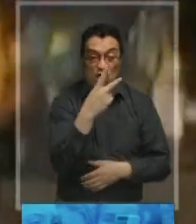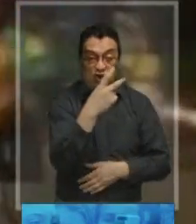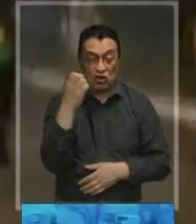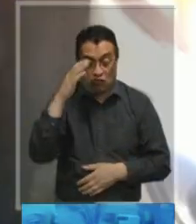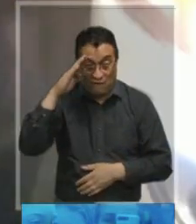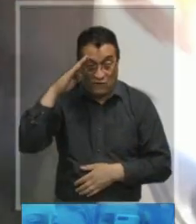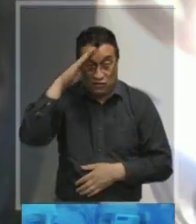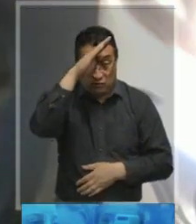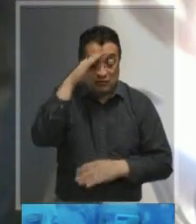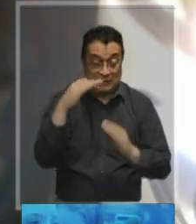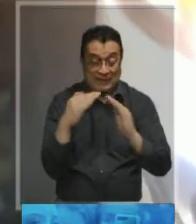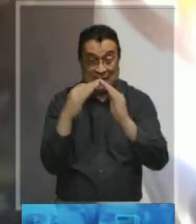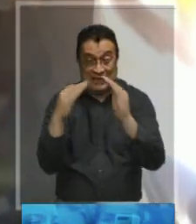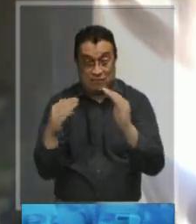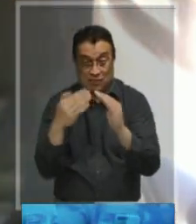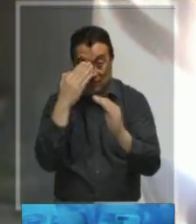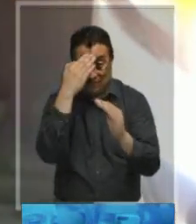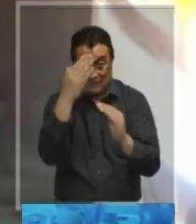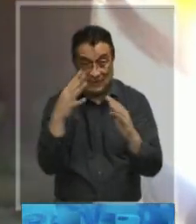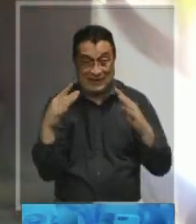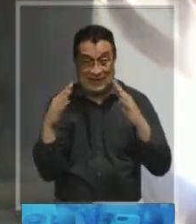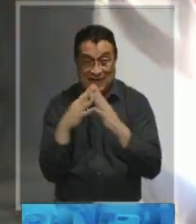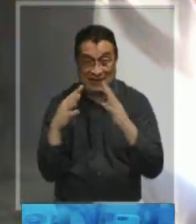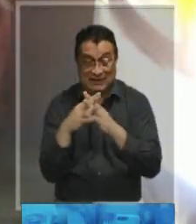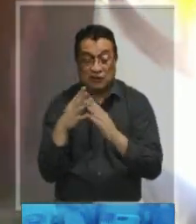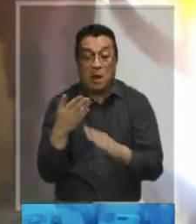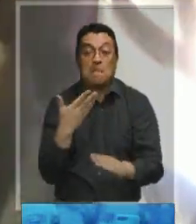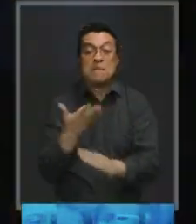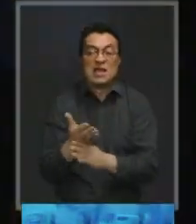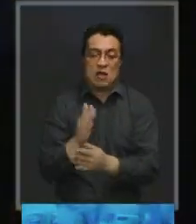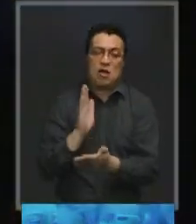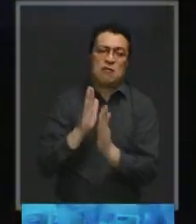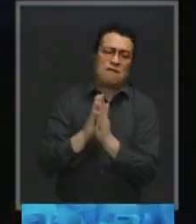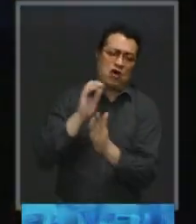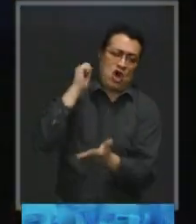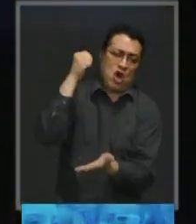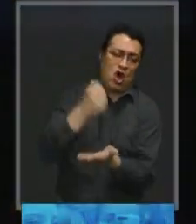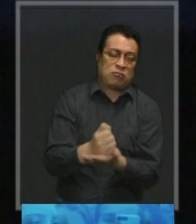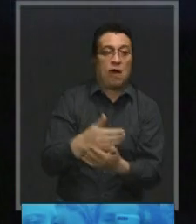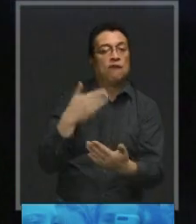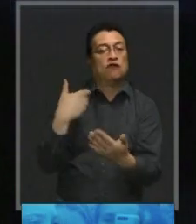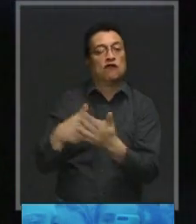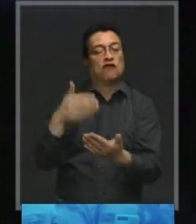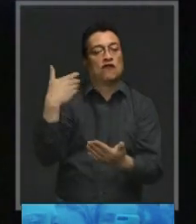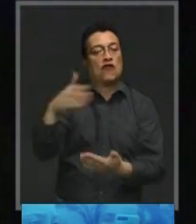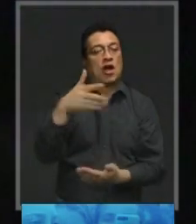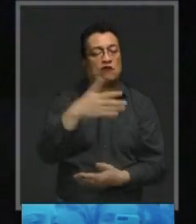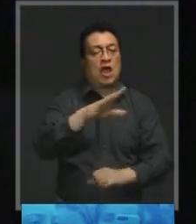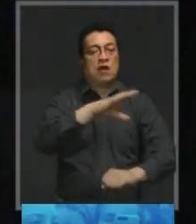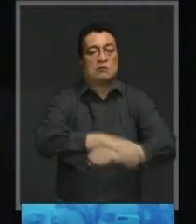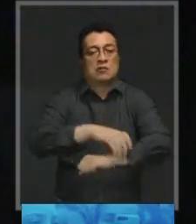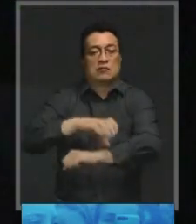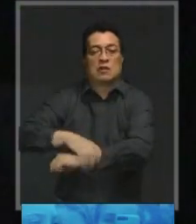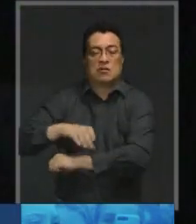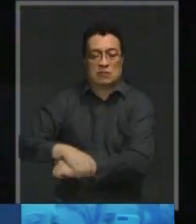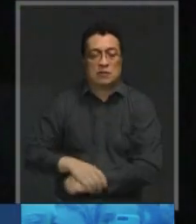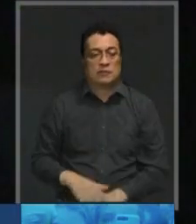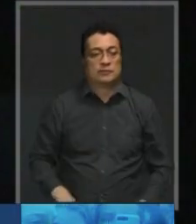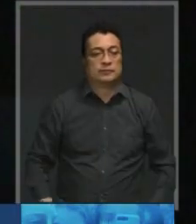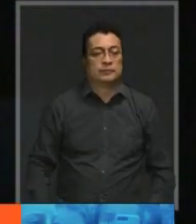que acampaban frente a los cuarteles del ejército pidiendo un golpe de Estado fueron desalojados y arrestados.